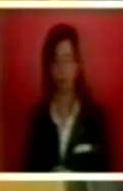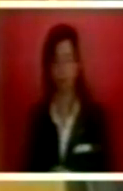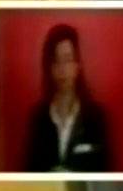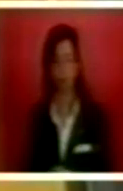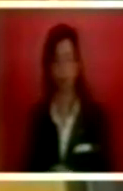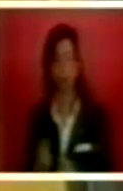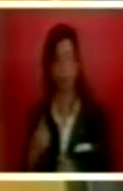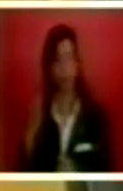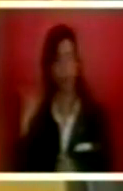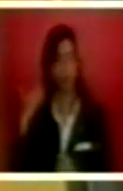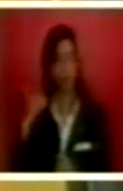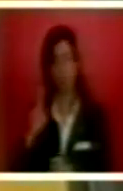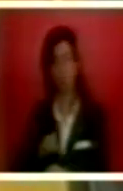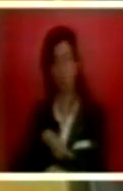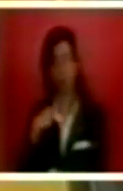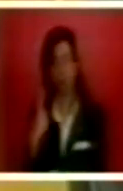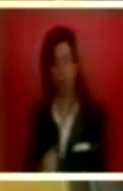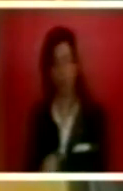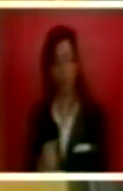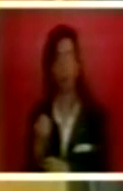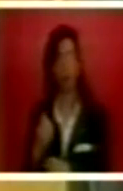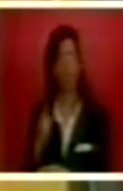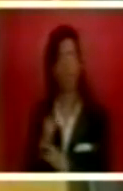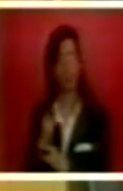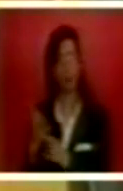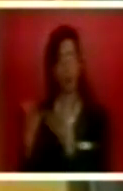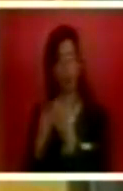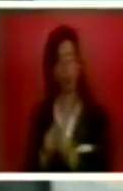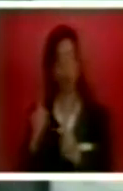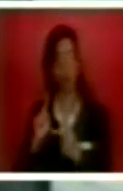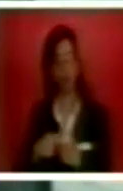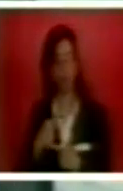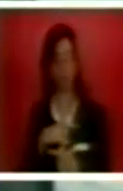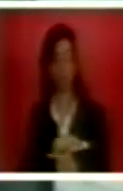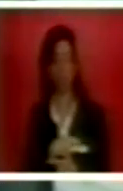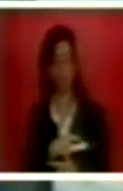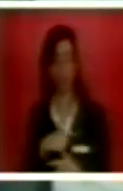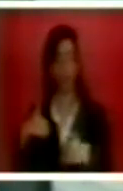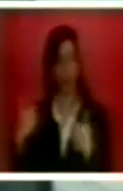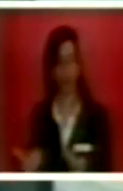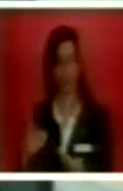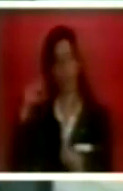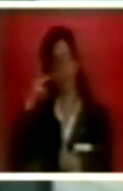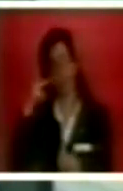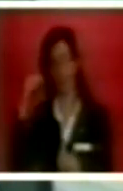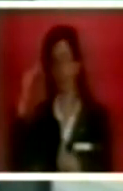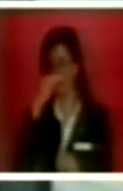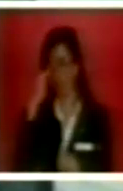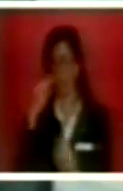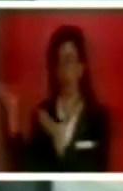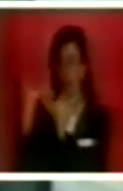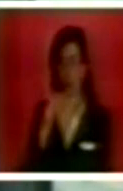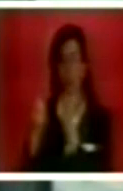Nada de esto hubiera sido posible sin las políticas sociales y económicas que Néstor y Cristina